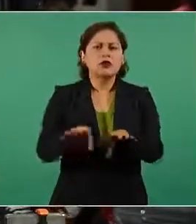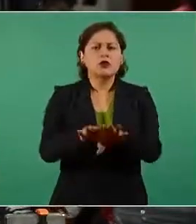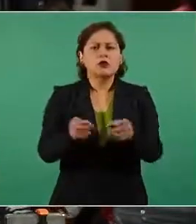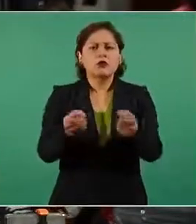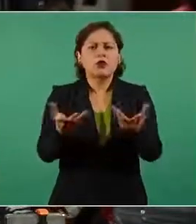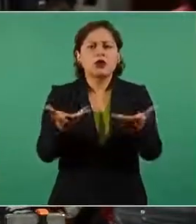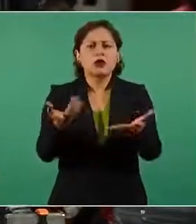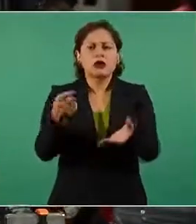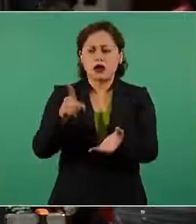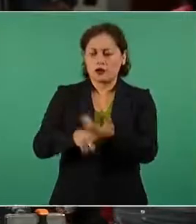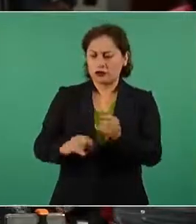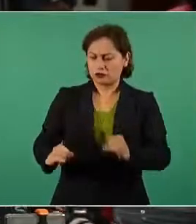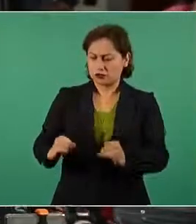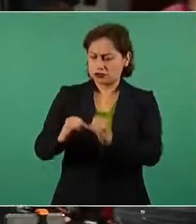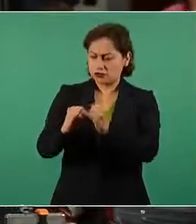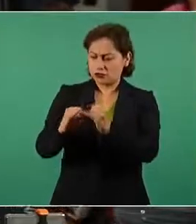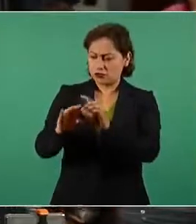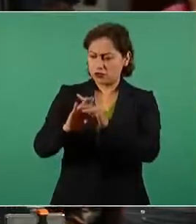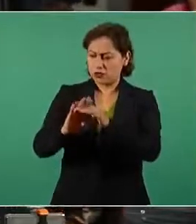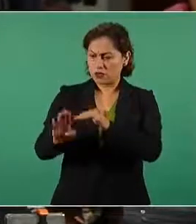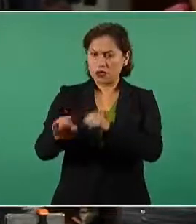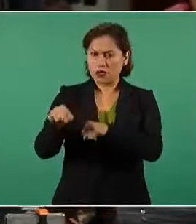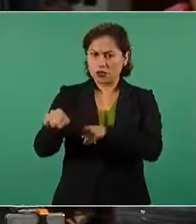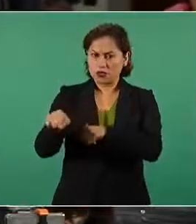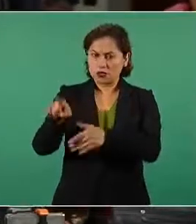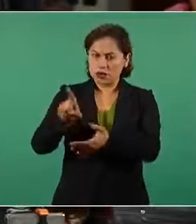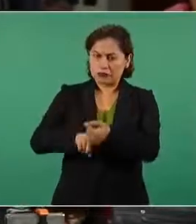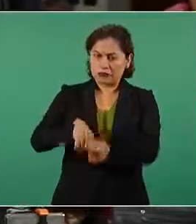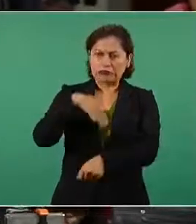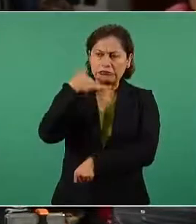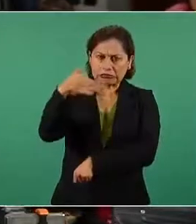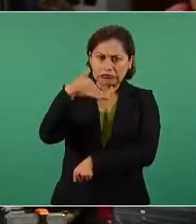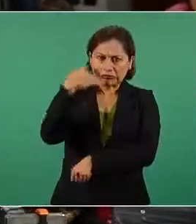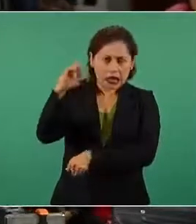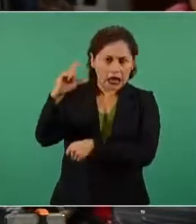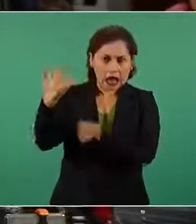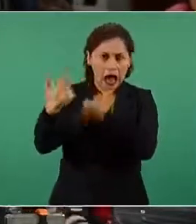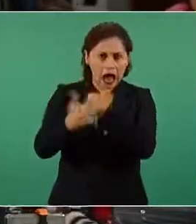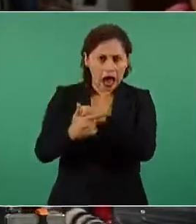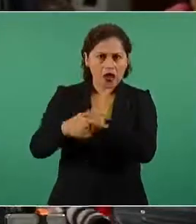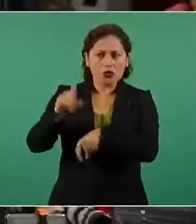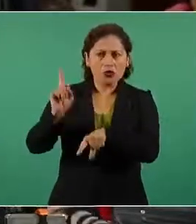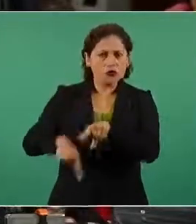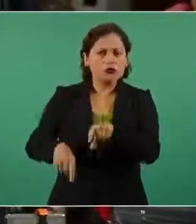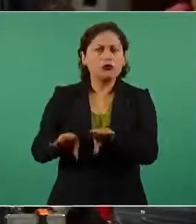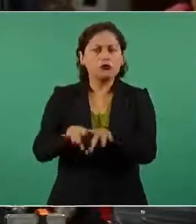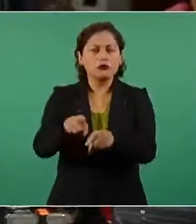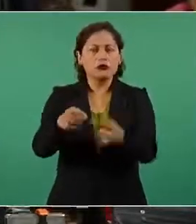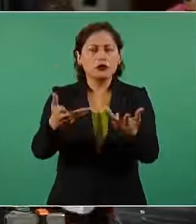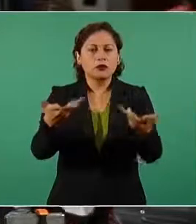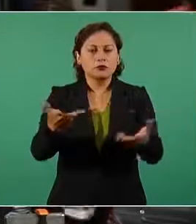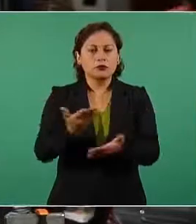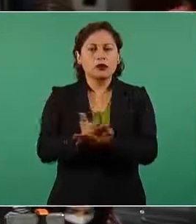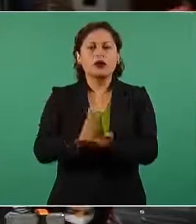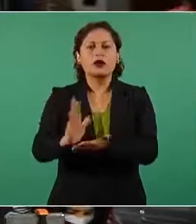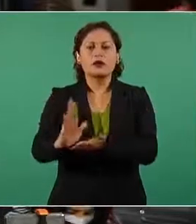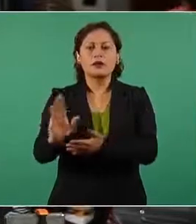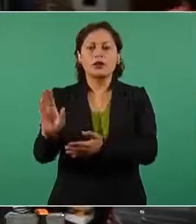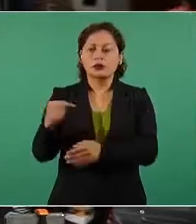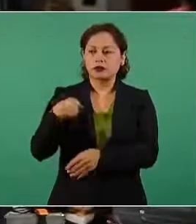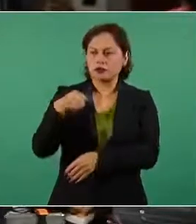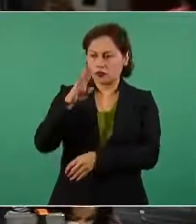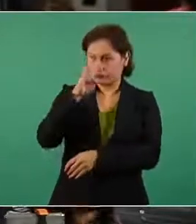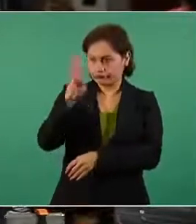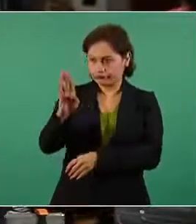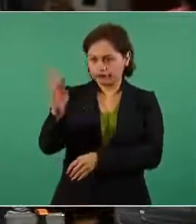o del Instituto Nacional de Migración, no incurran en este tipo de circunstancias? Y aprovecharía también preguntarle al secretario de la Defensa,